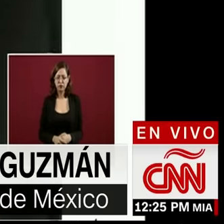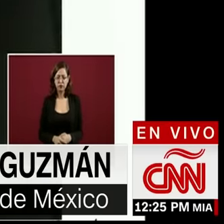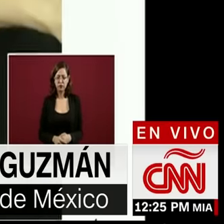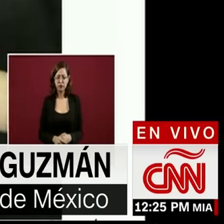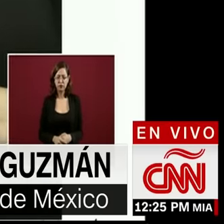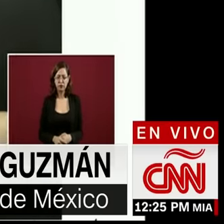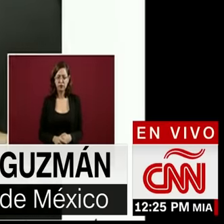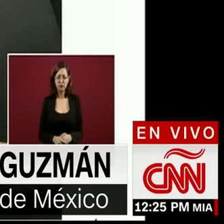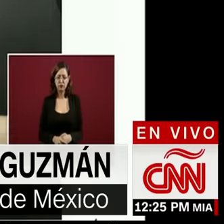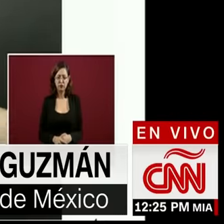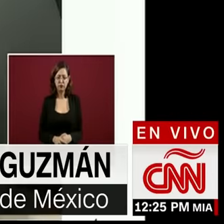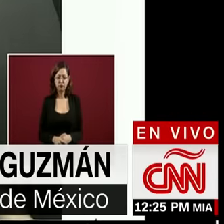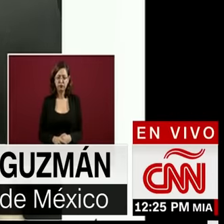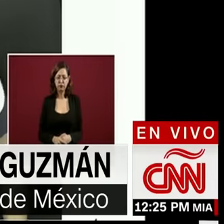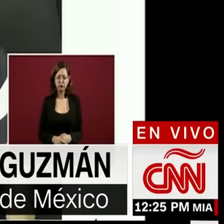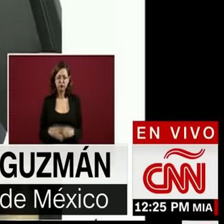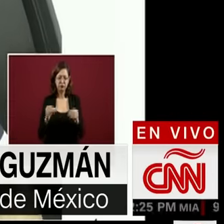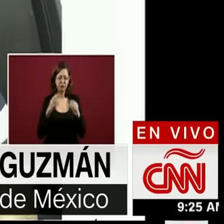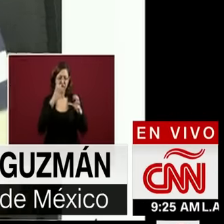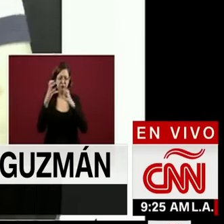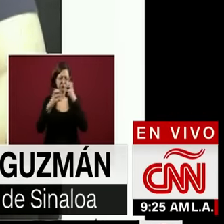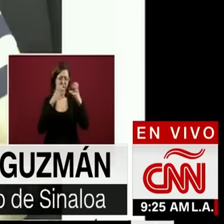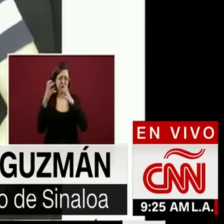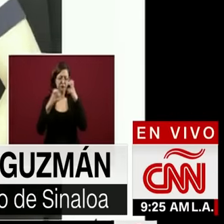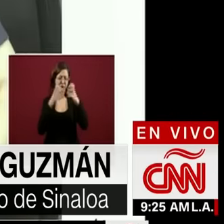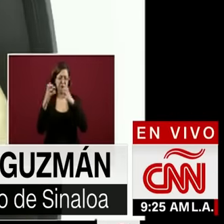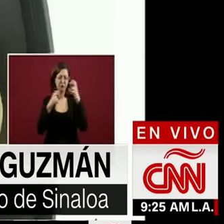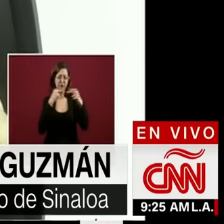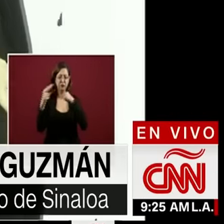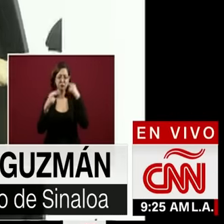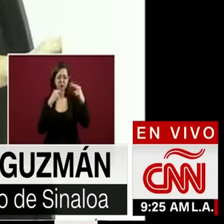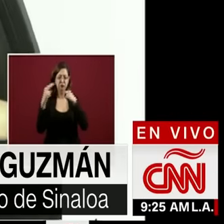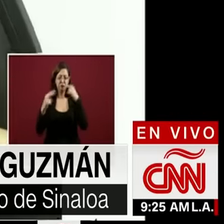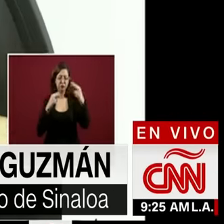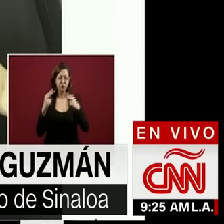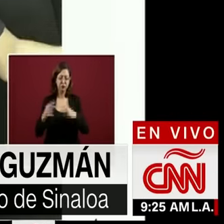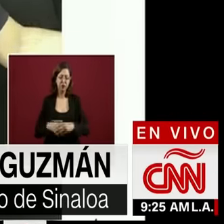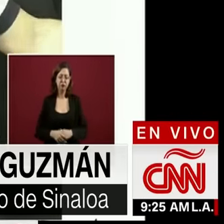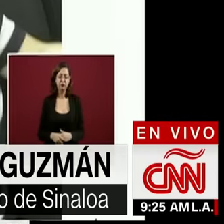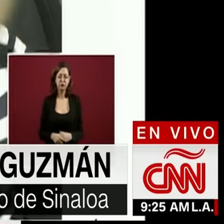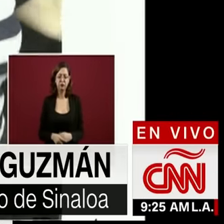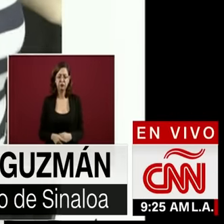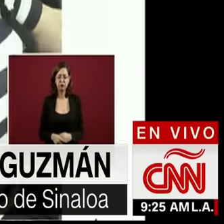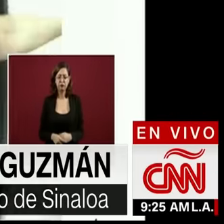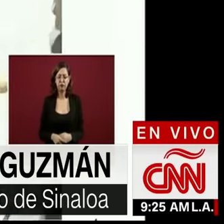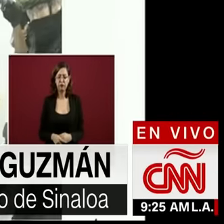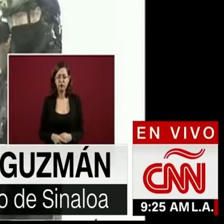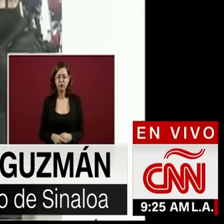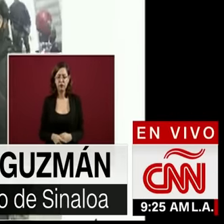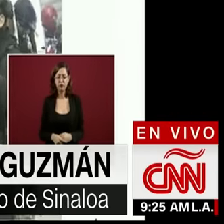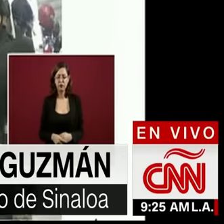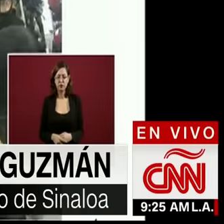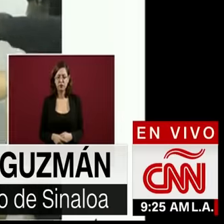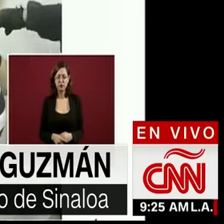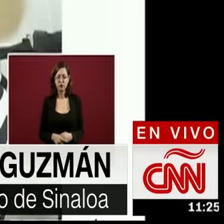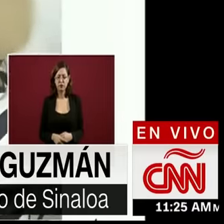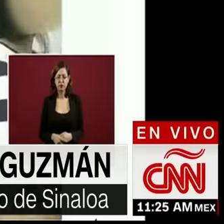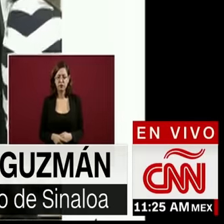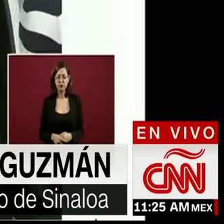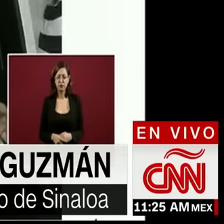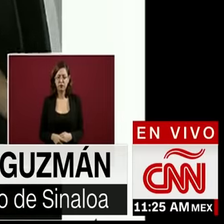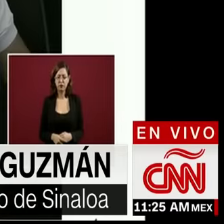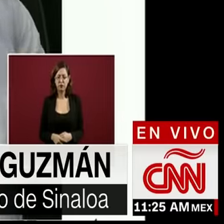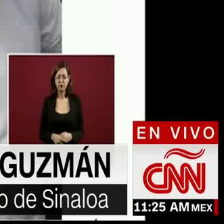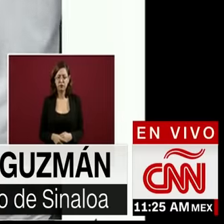más derramamiento de sangre. Ovidio Guzmán tiene un papel importante en el cártel de